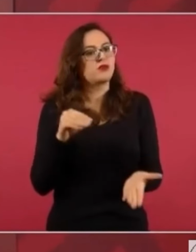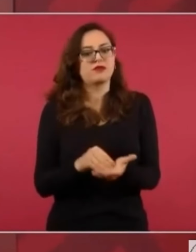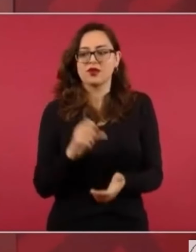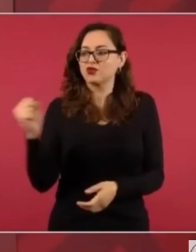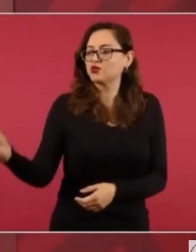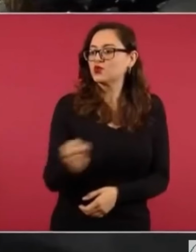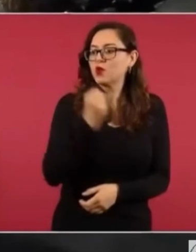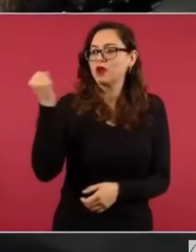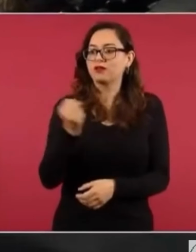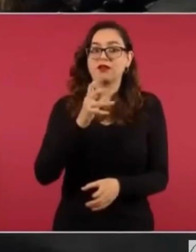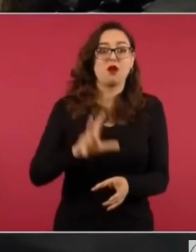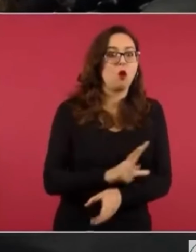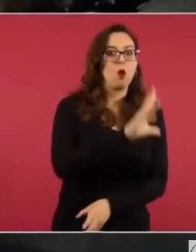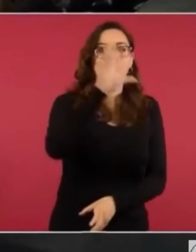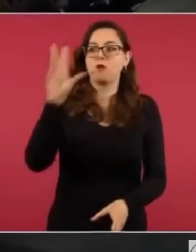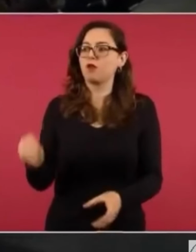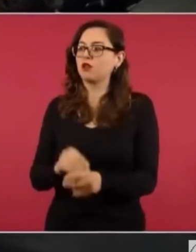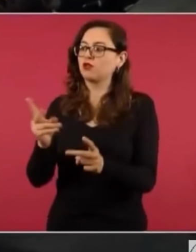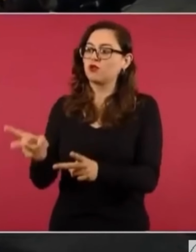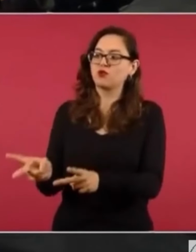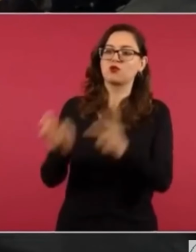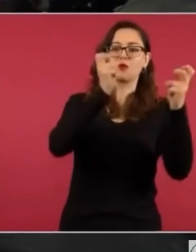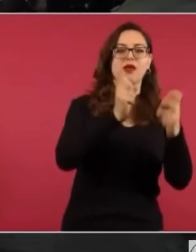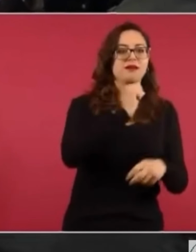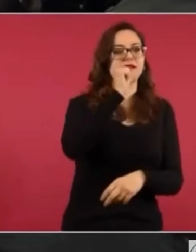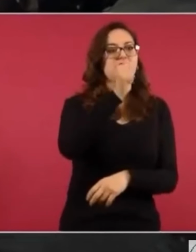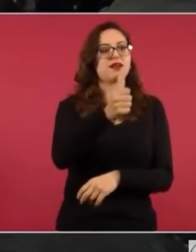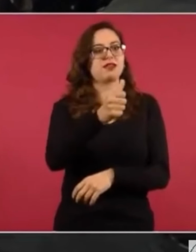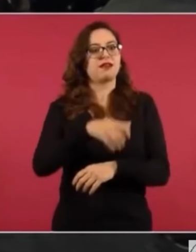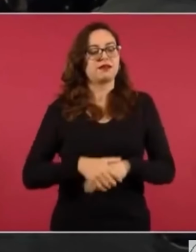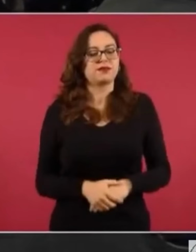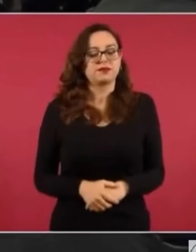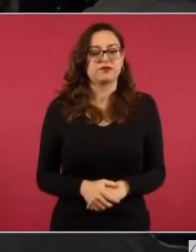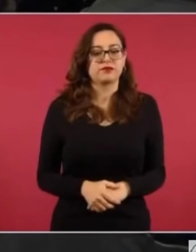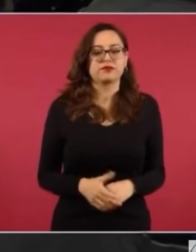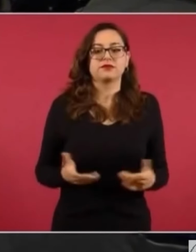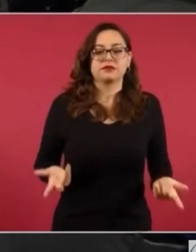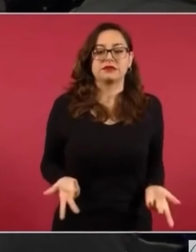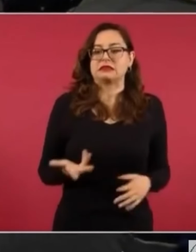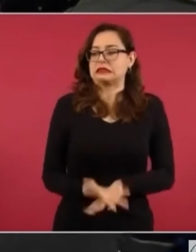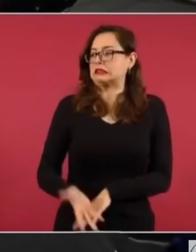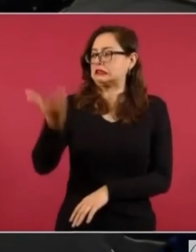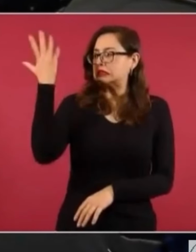tenía muchísimo Mucho mucho mucho mucho mucho mucho mucho y sigue teniendo